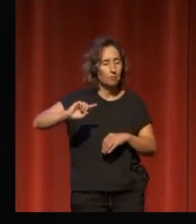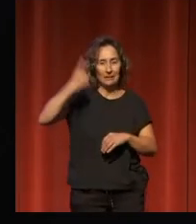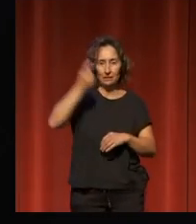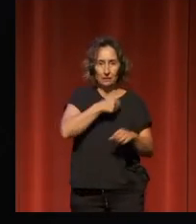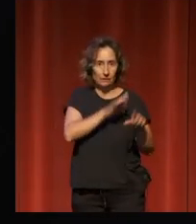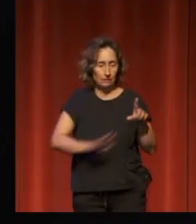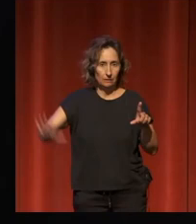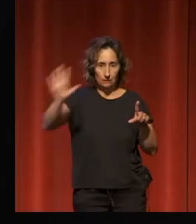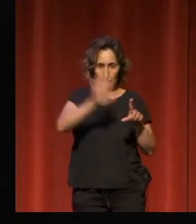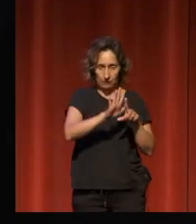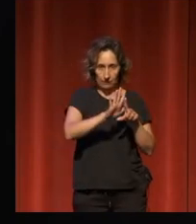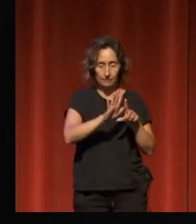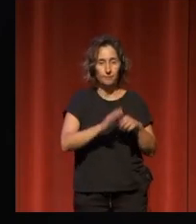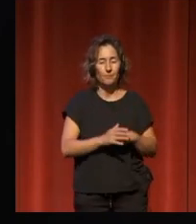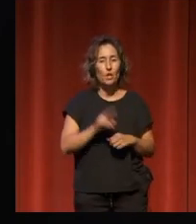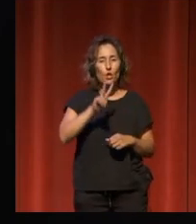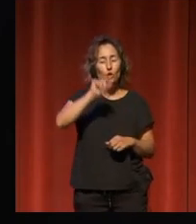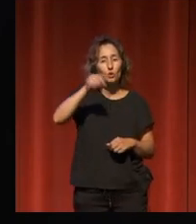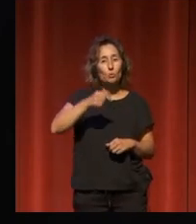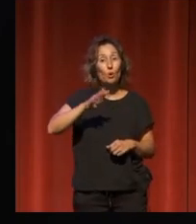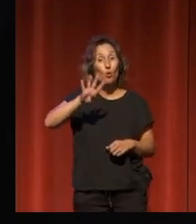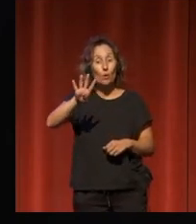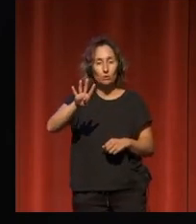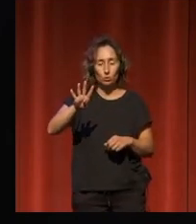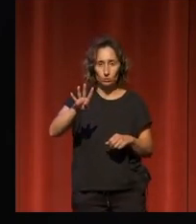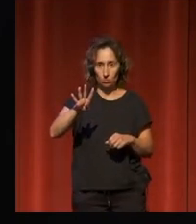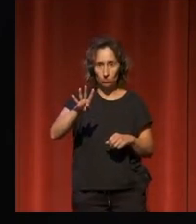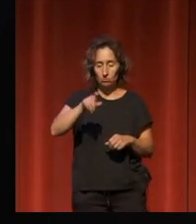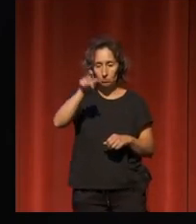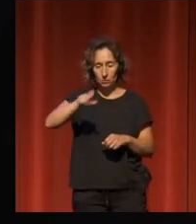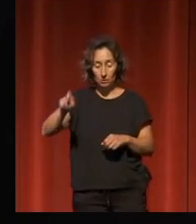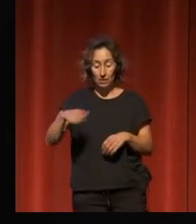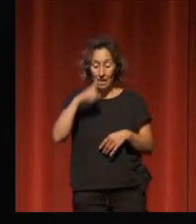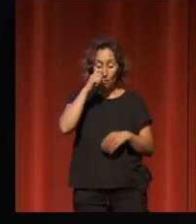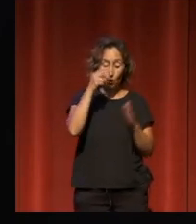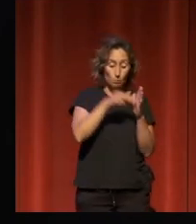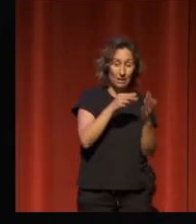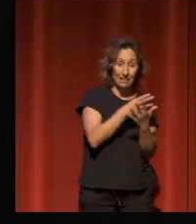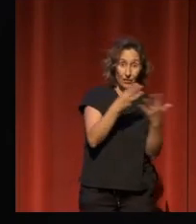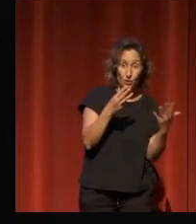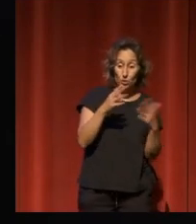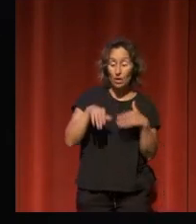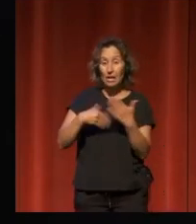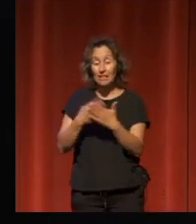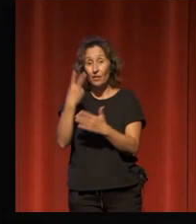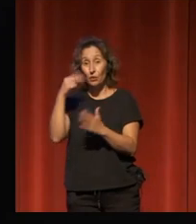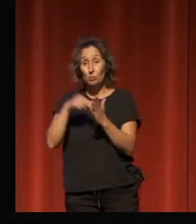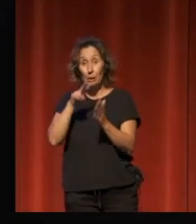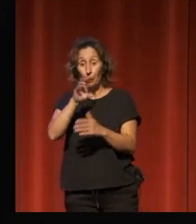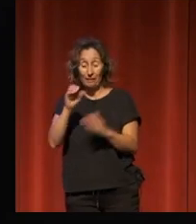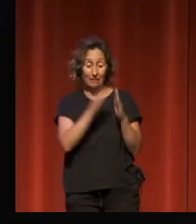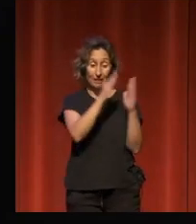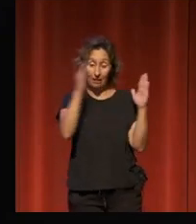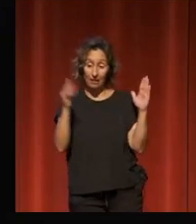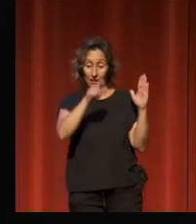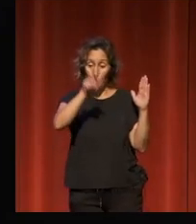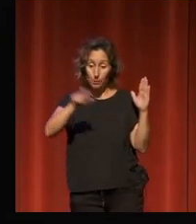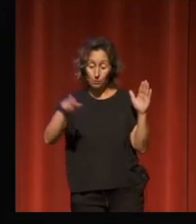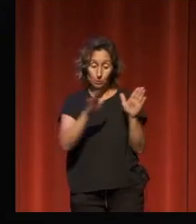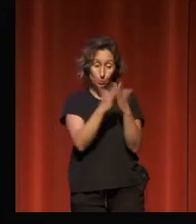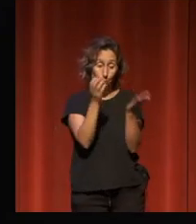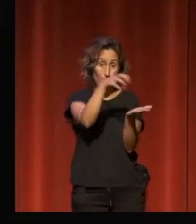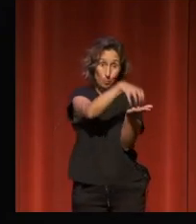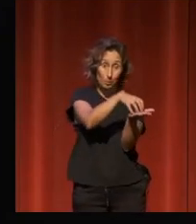de España con 2,4 visitas de media entre los años 2018 y 2020 el número de personas inscritas en las